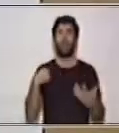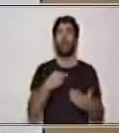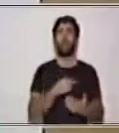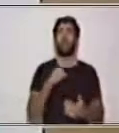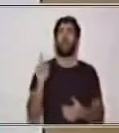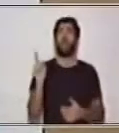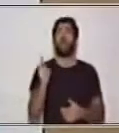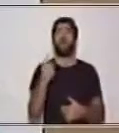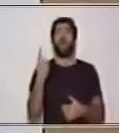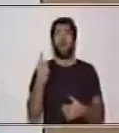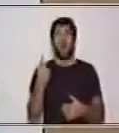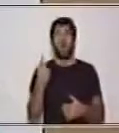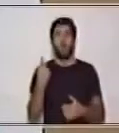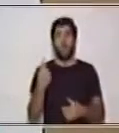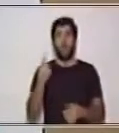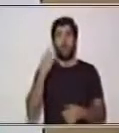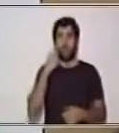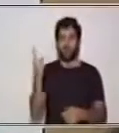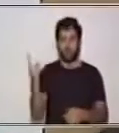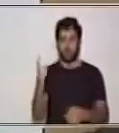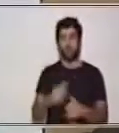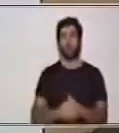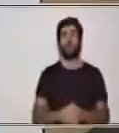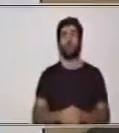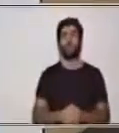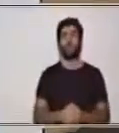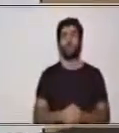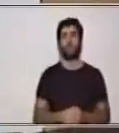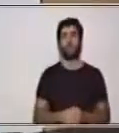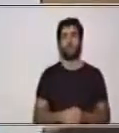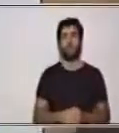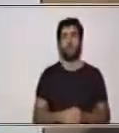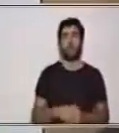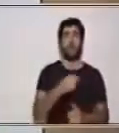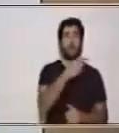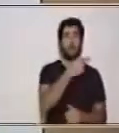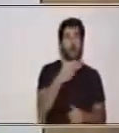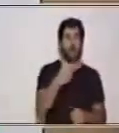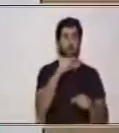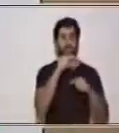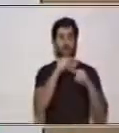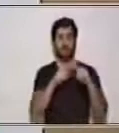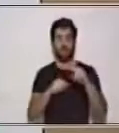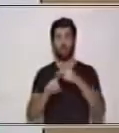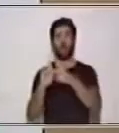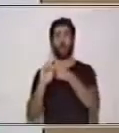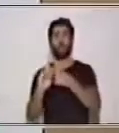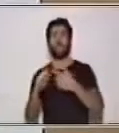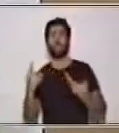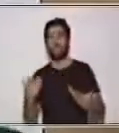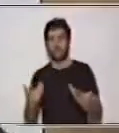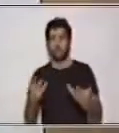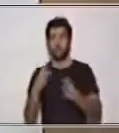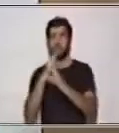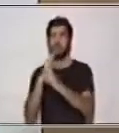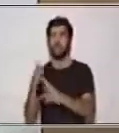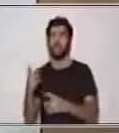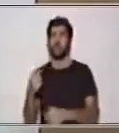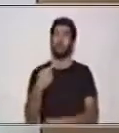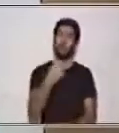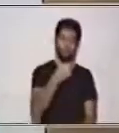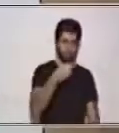a operar los signos y reconocemos. Menos dividido más nos va a dar por resultado